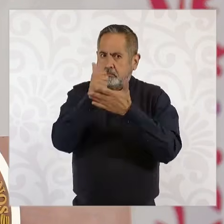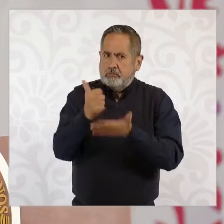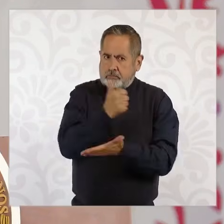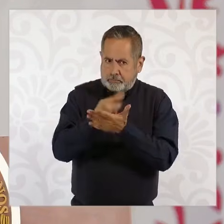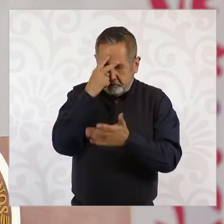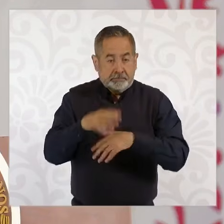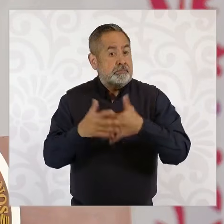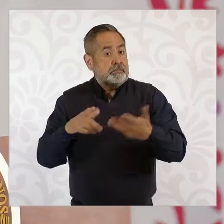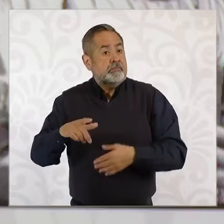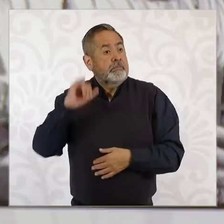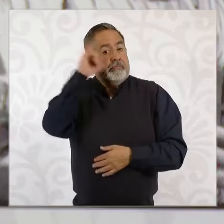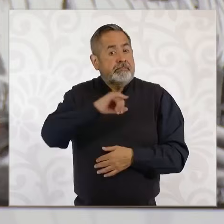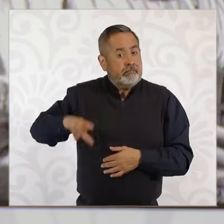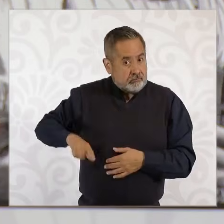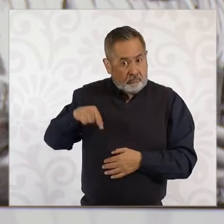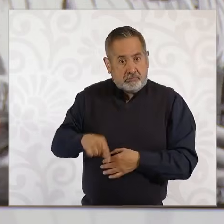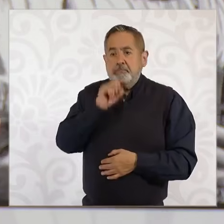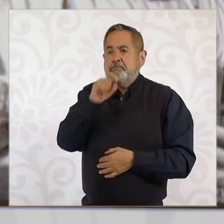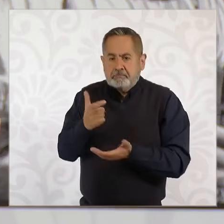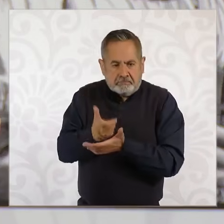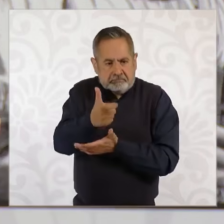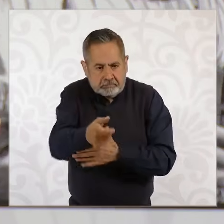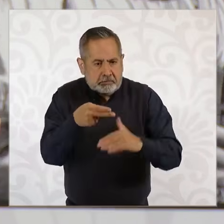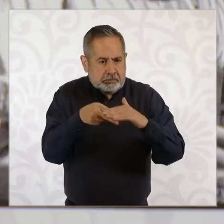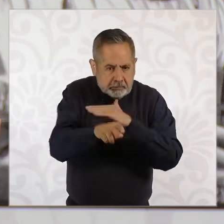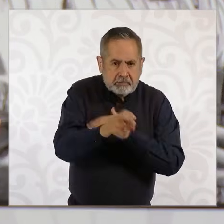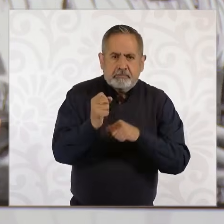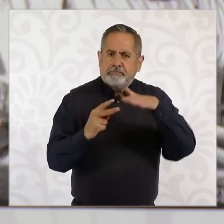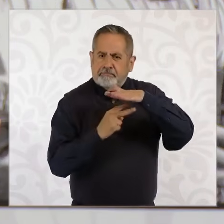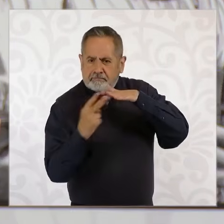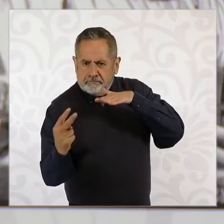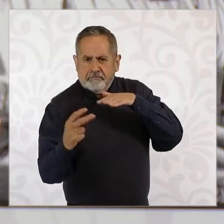jefa de gobierno está invirtiendo también en el metro y en el tren ligero.